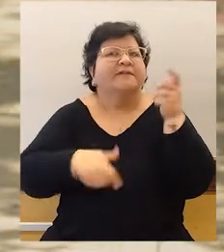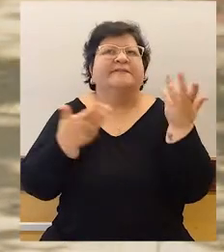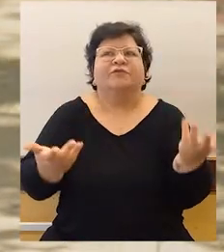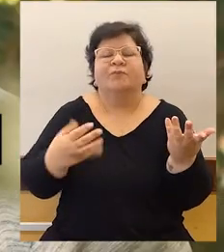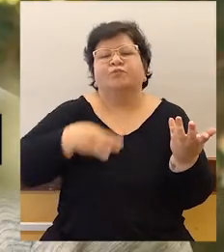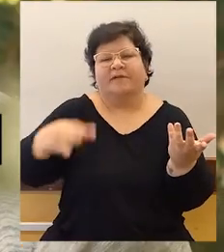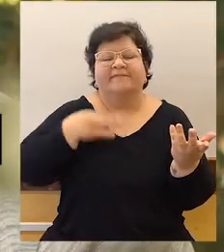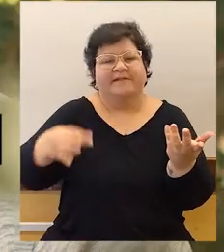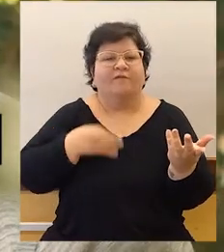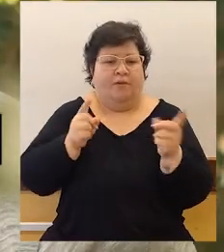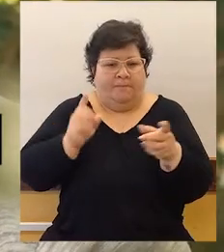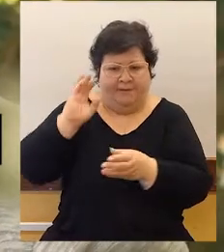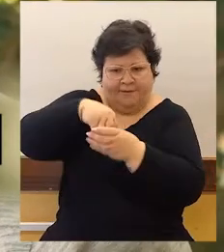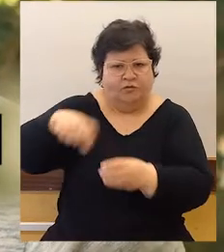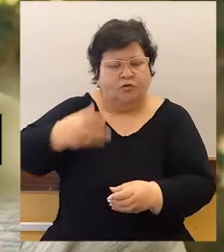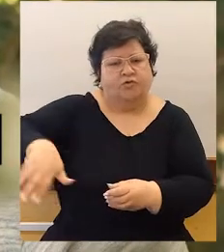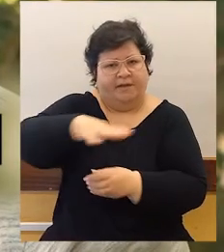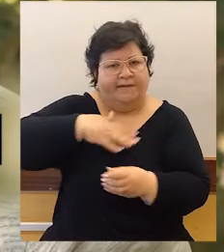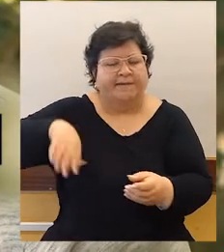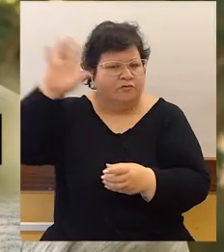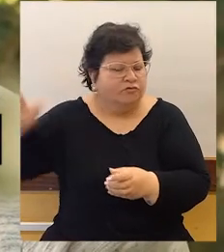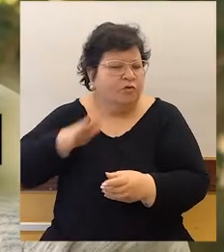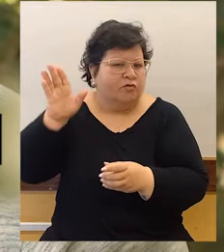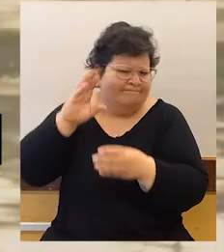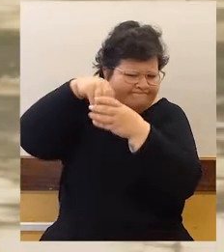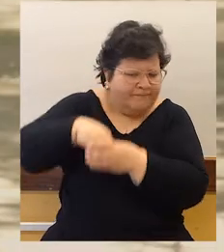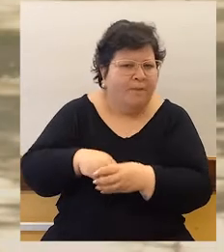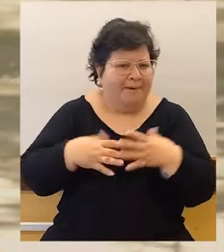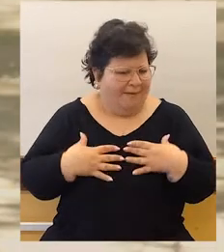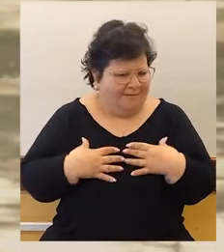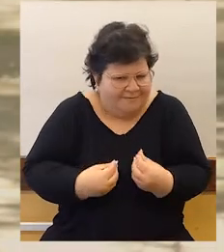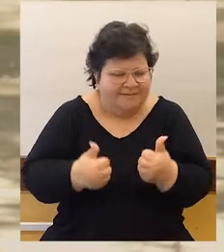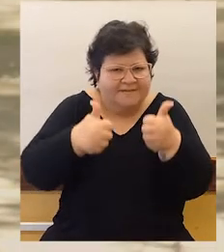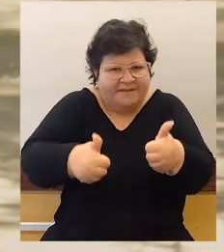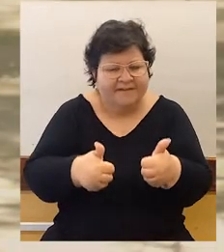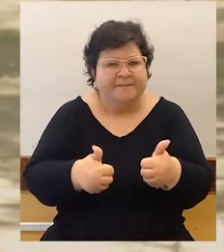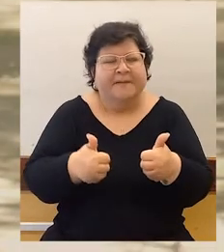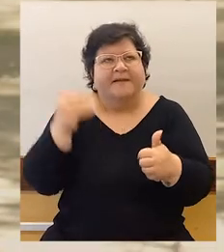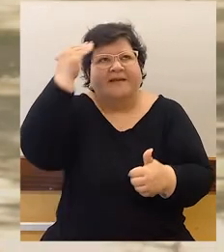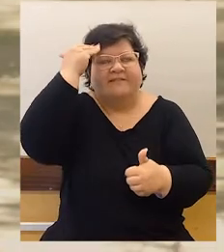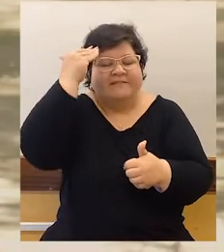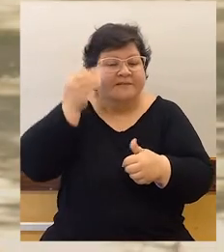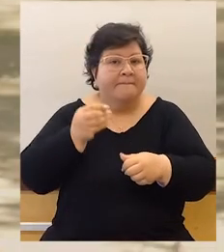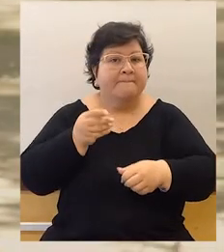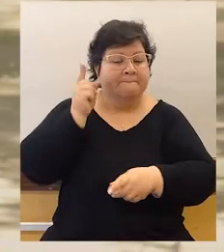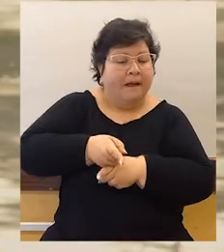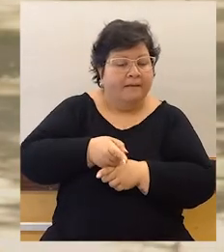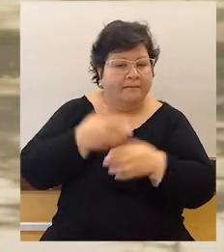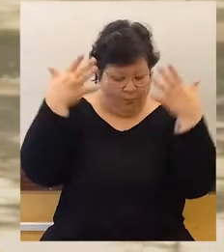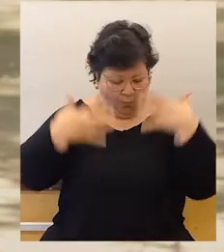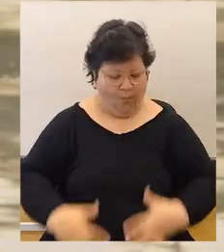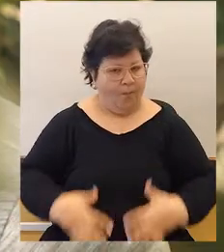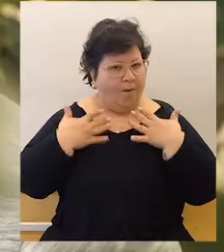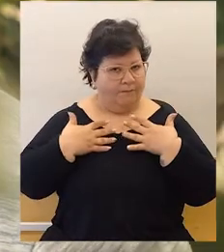vivo psicosocial. Podemos estar todo en una misma línea para poder estar bien, ¿no? La cabeza es la que domina el cuerpo. Si no